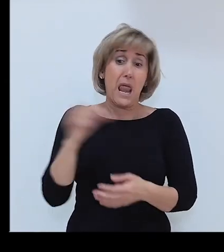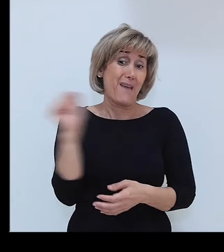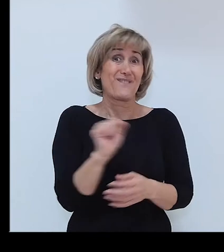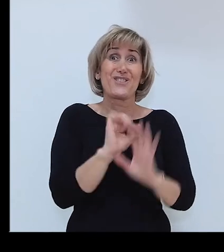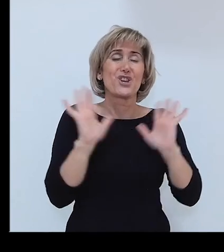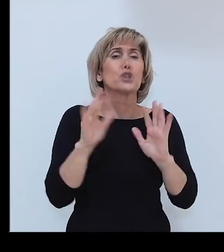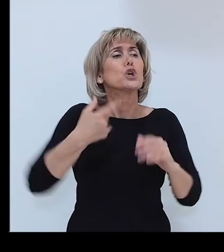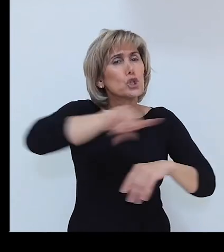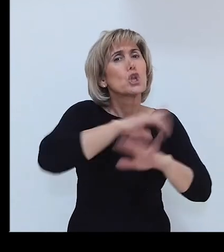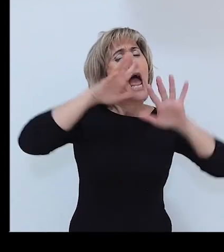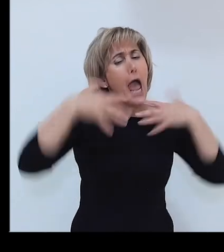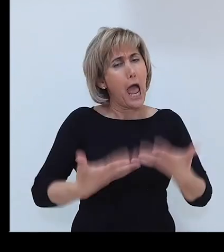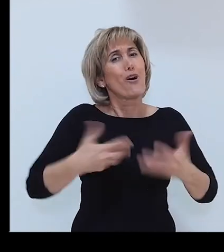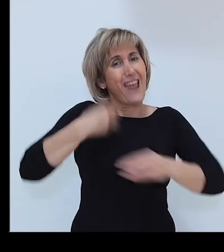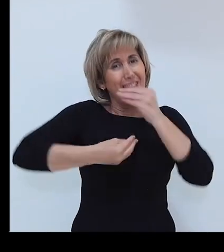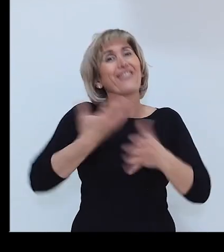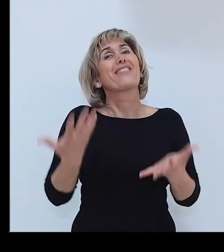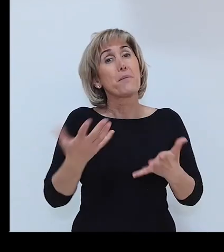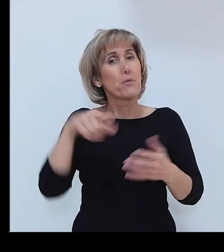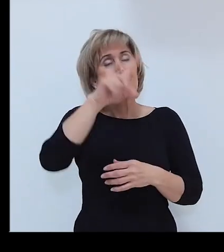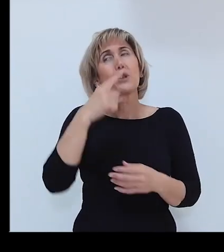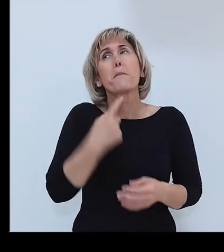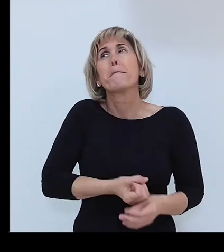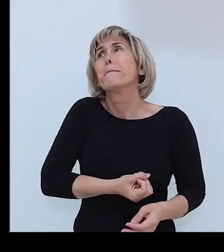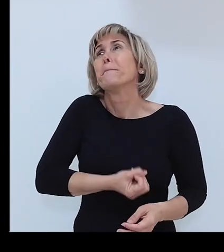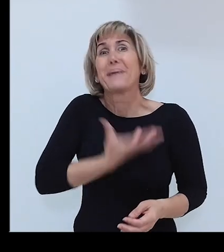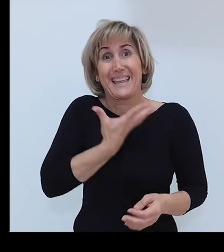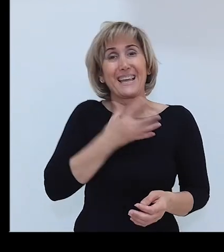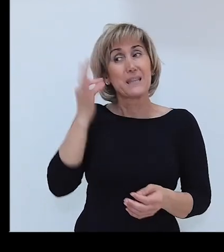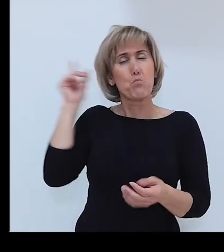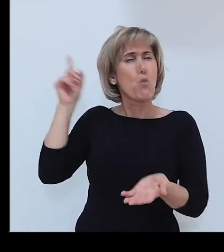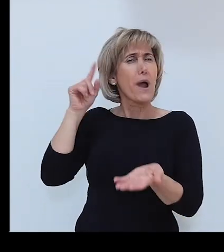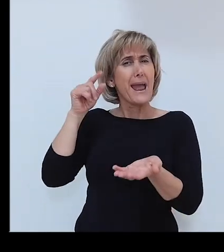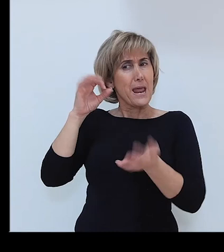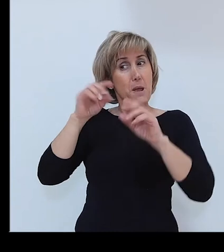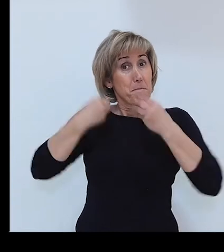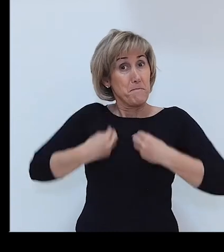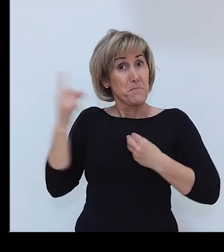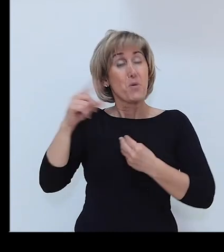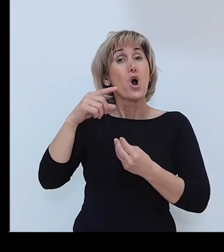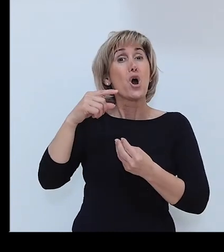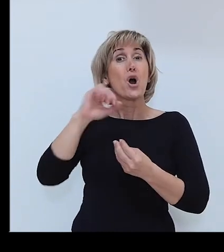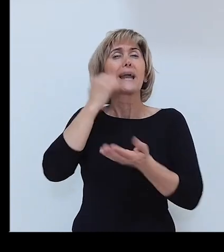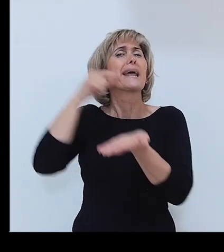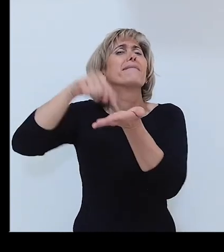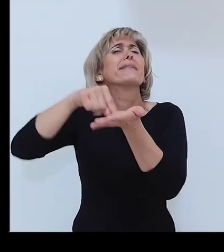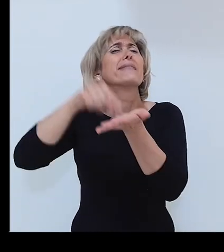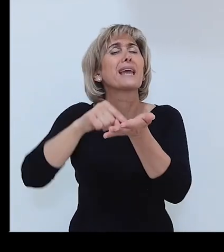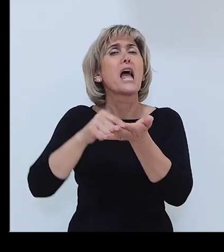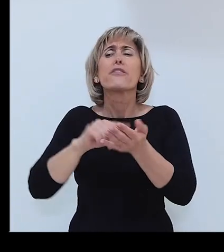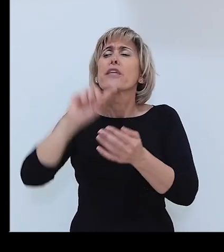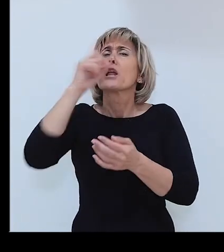fíjate que qué maravilla, ¿no? A pesar de eso lo estamos haciendo, porque a mí me encanta cómo ella reivindica el